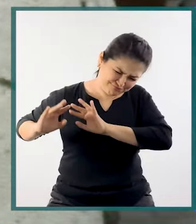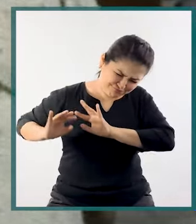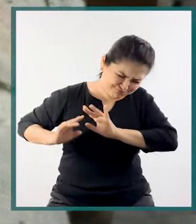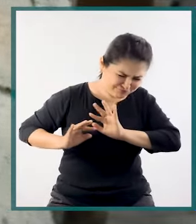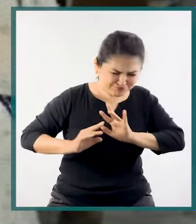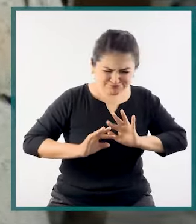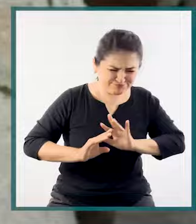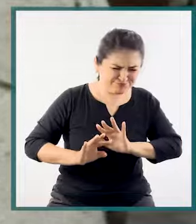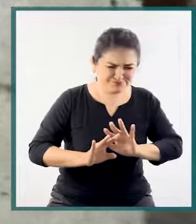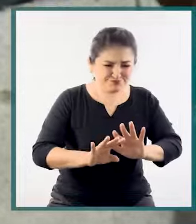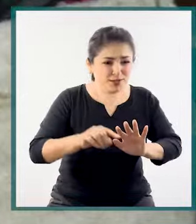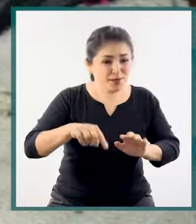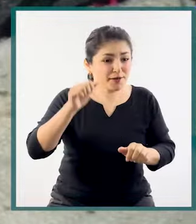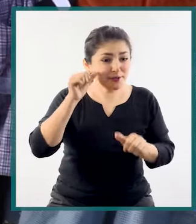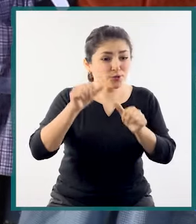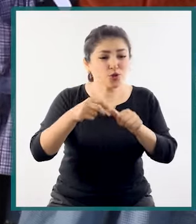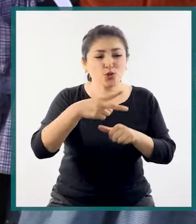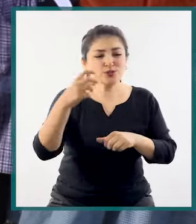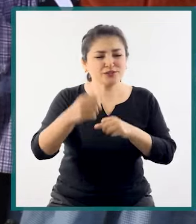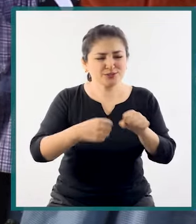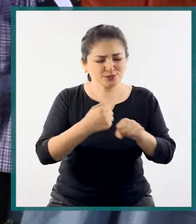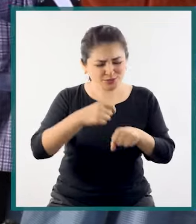bicentenario de nuestra patria.